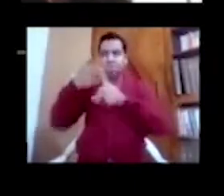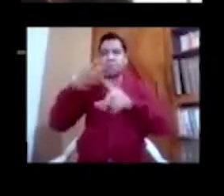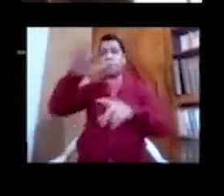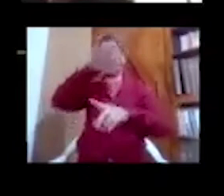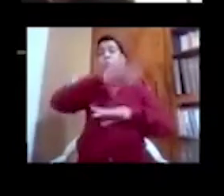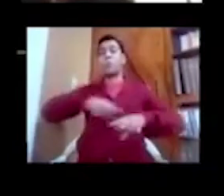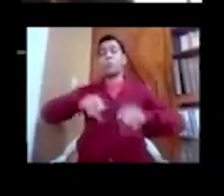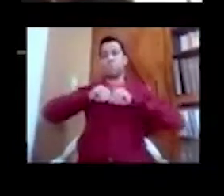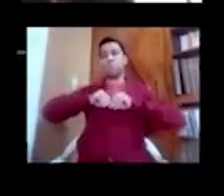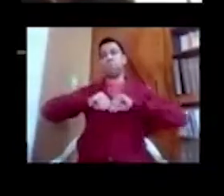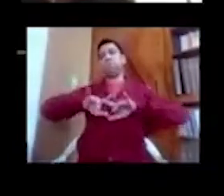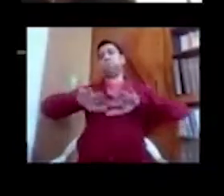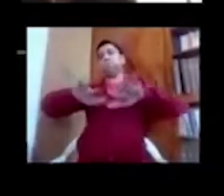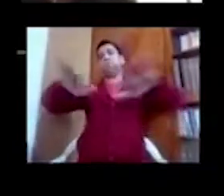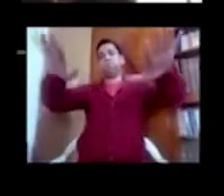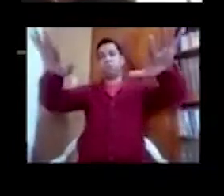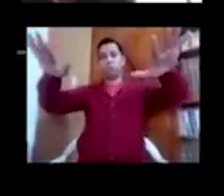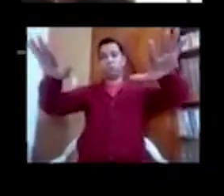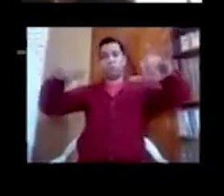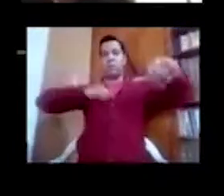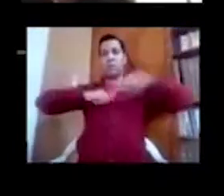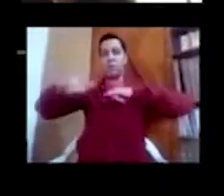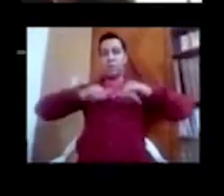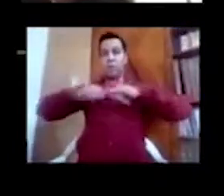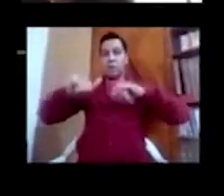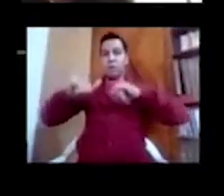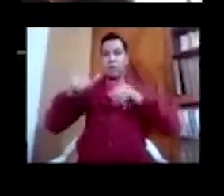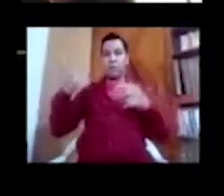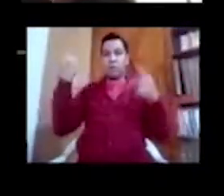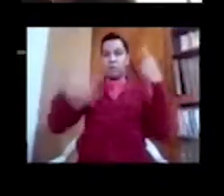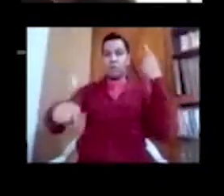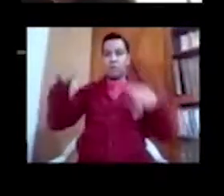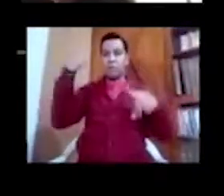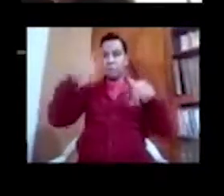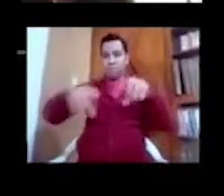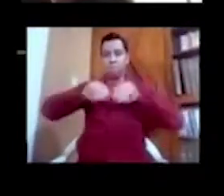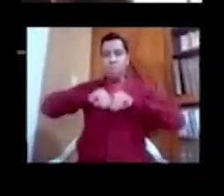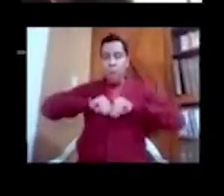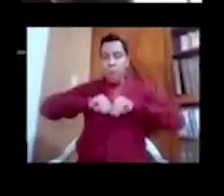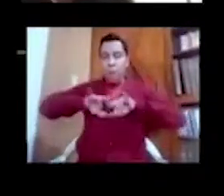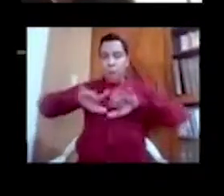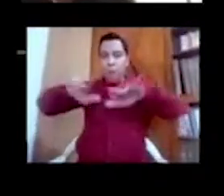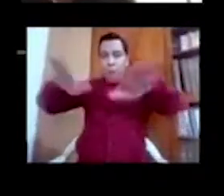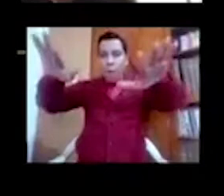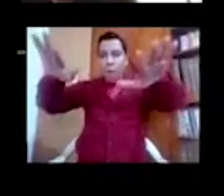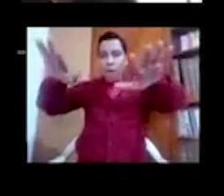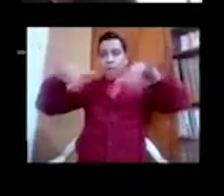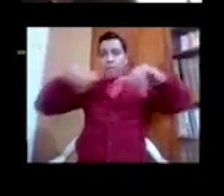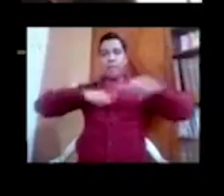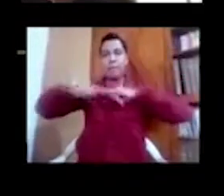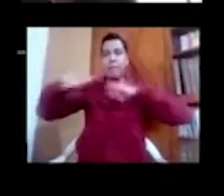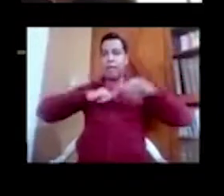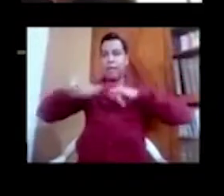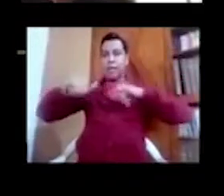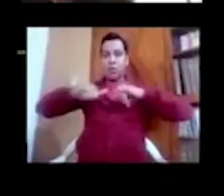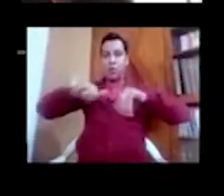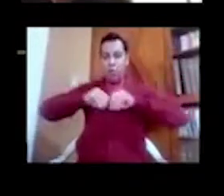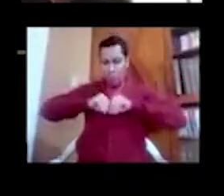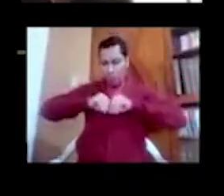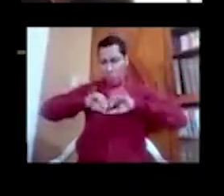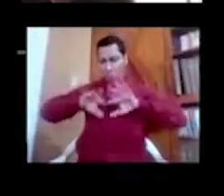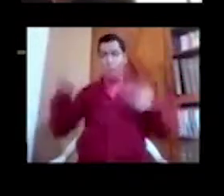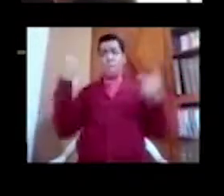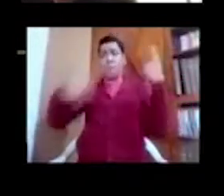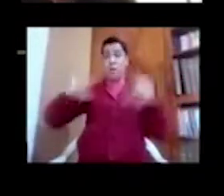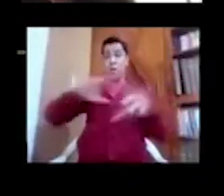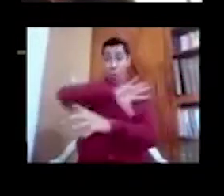son expansiones, son expansivas, de lo que se trata es de crecer el territorio, no dominándolo totalmente porque